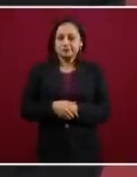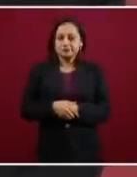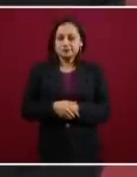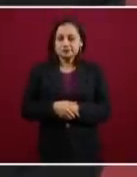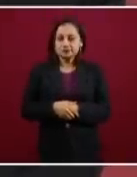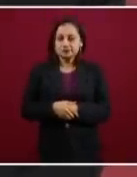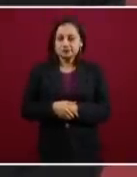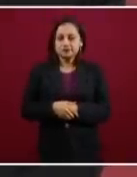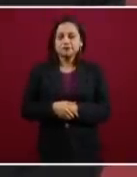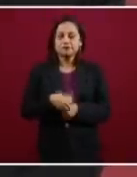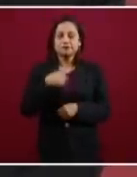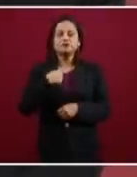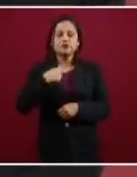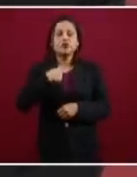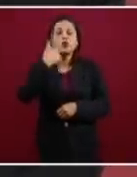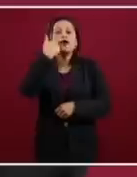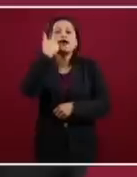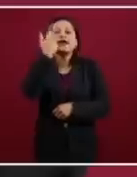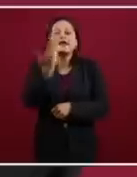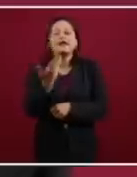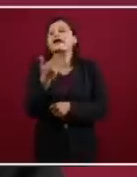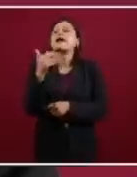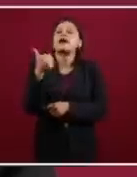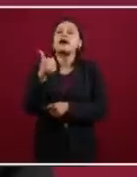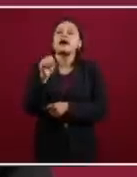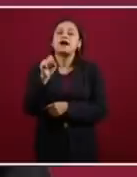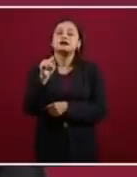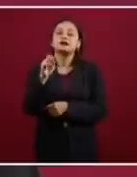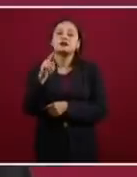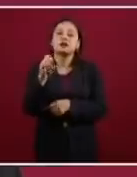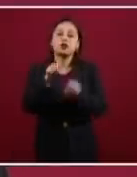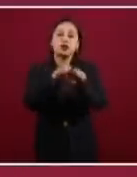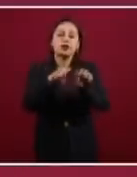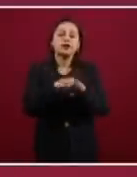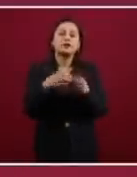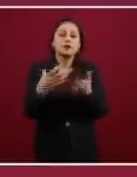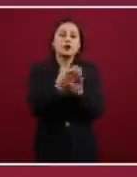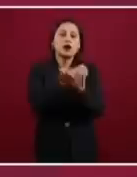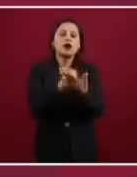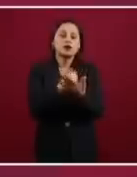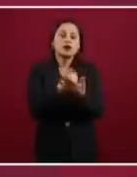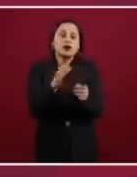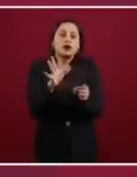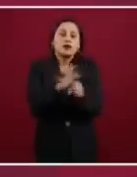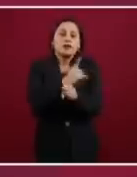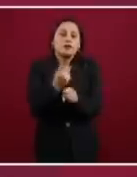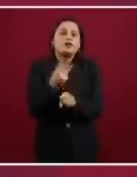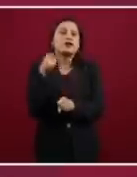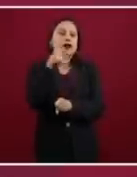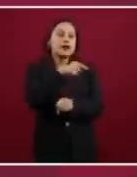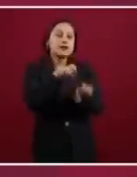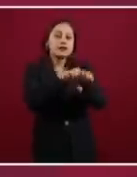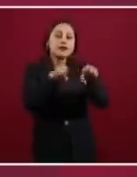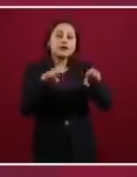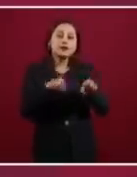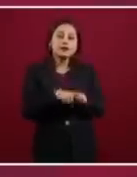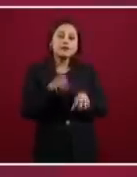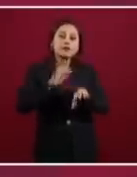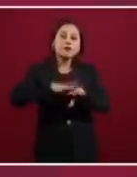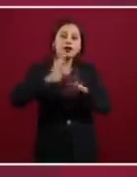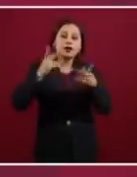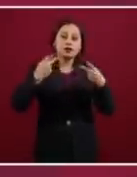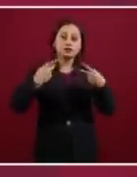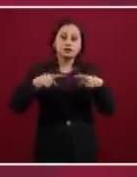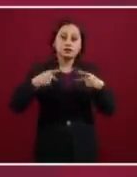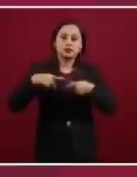viva el astro por qué tienen más latinos dos pitchers